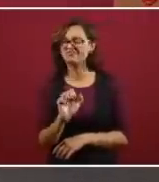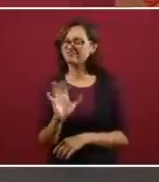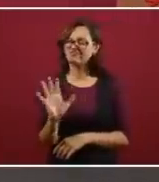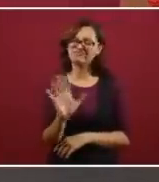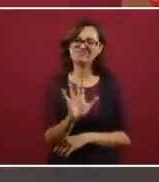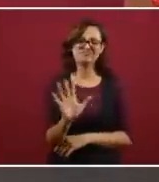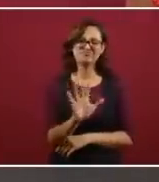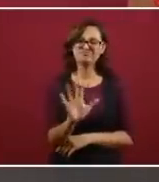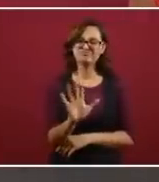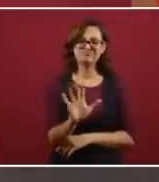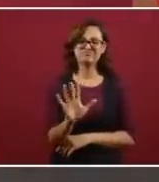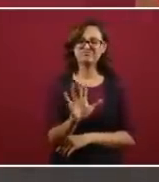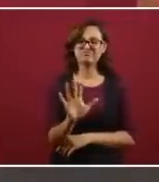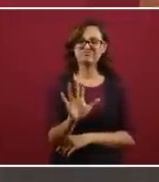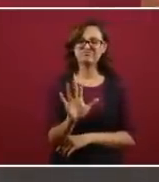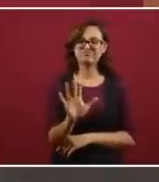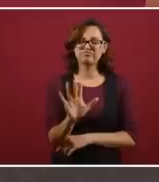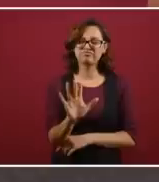un movimiento